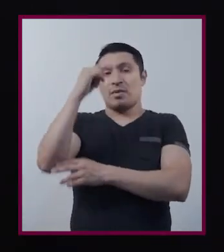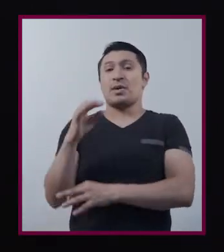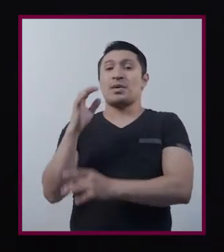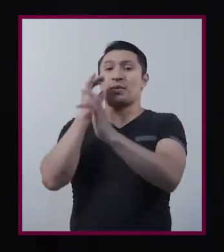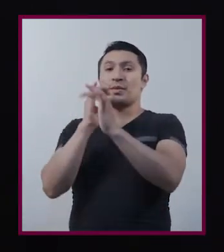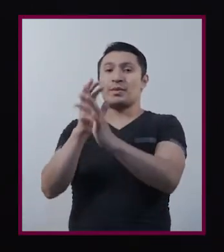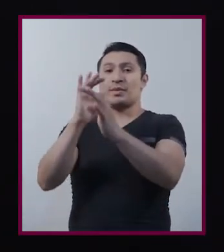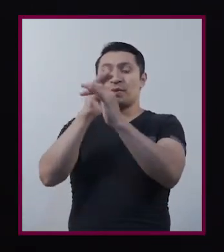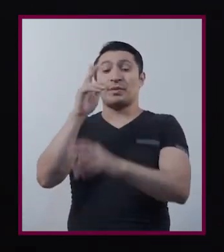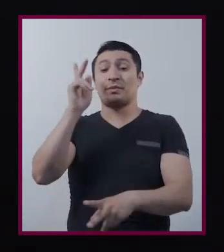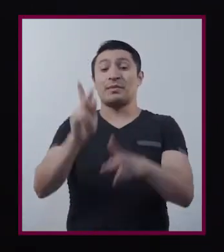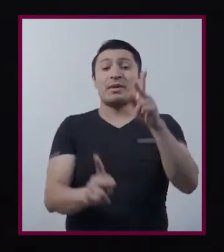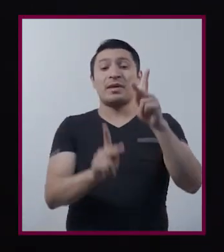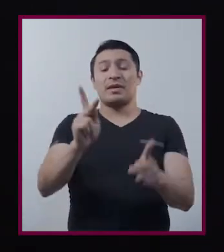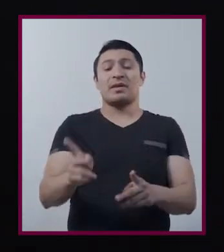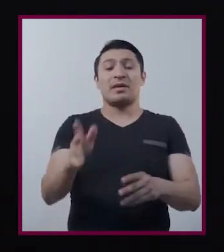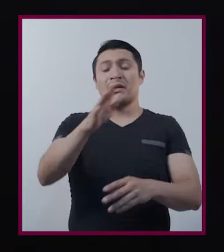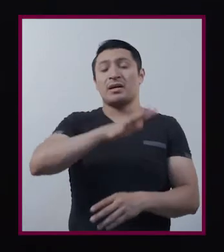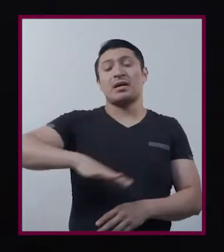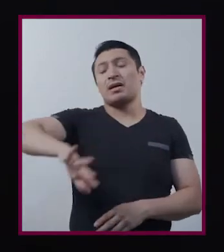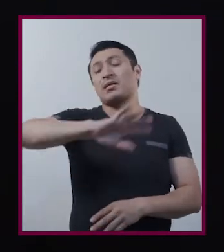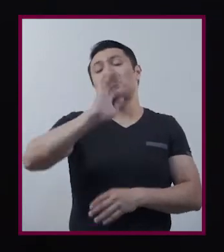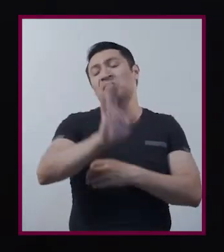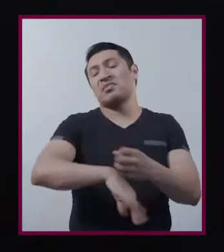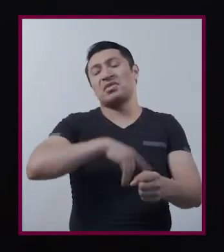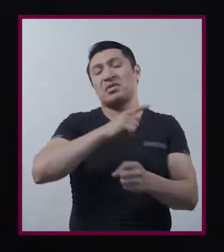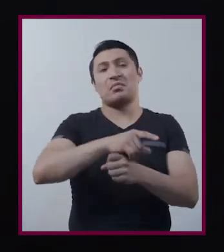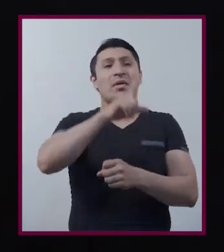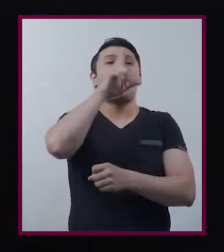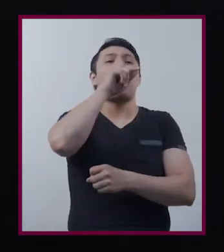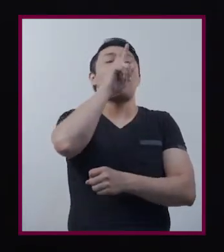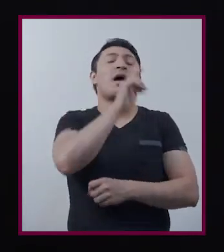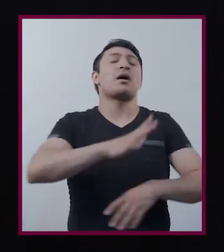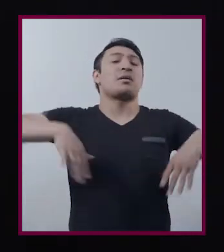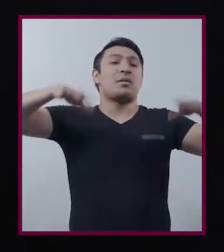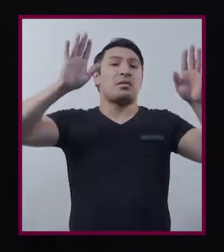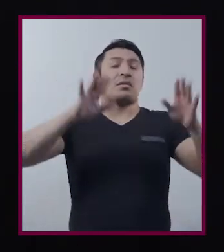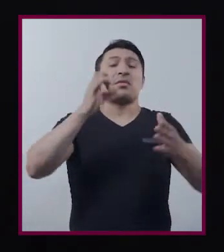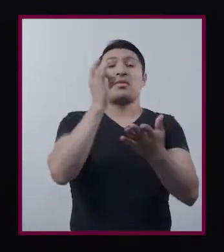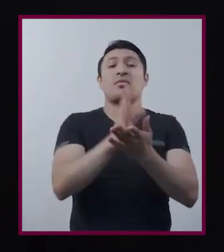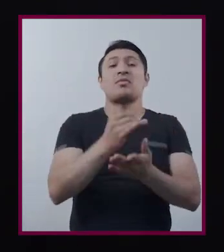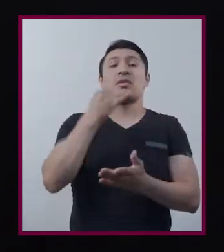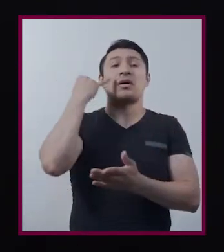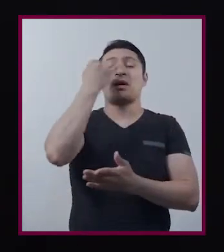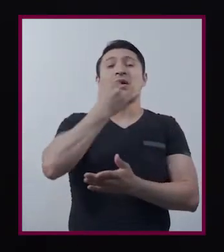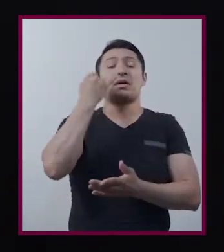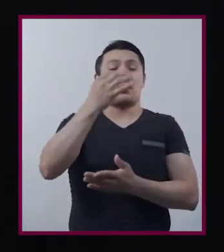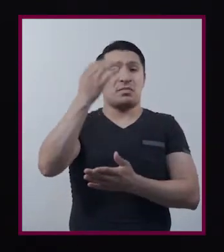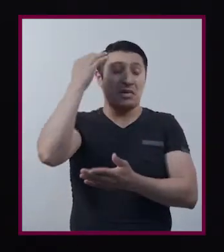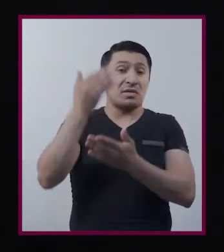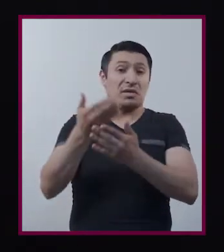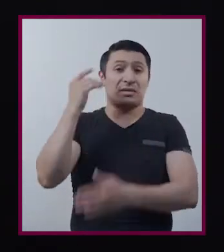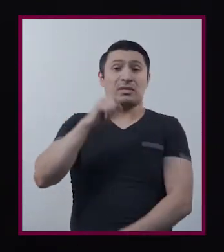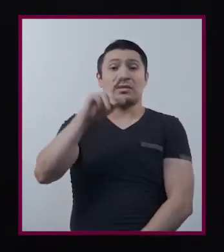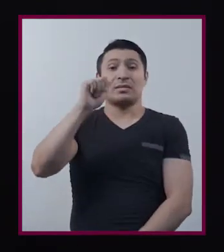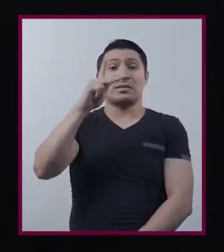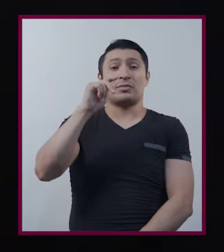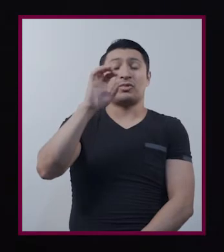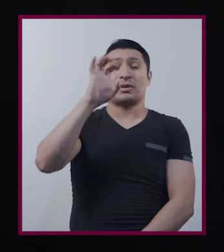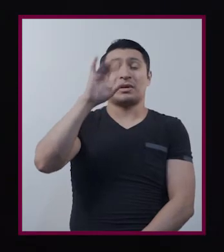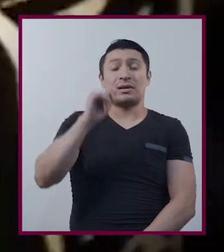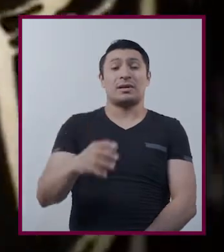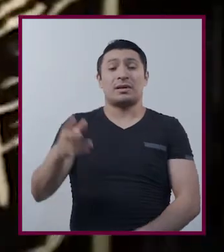una flauta de carrizo y hablar con las bestias y con los pájaros en el único idioma que entonces conocía, el